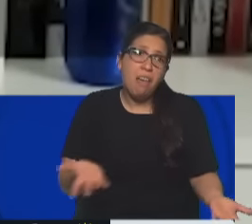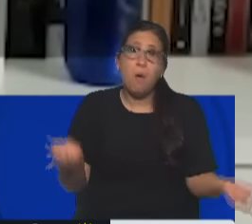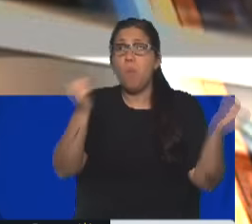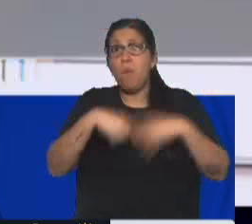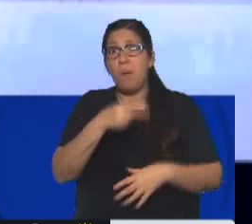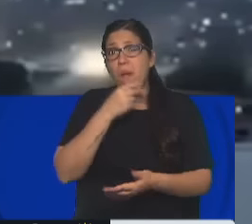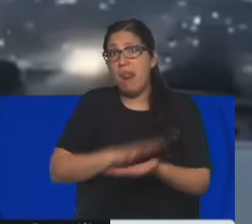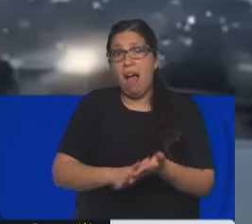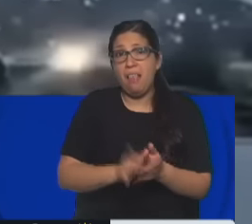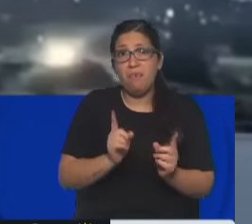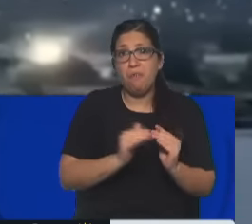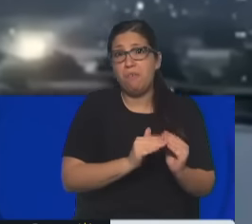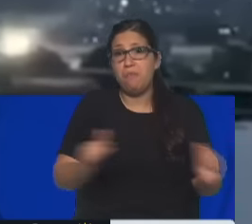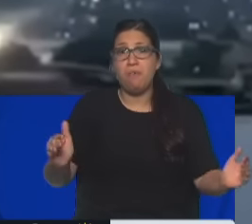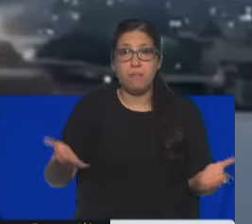de longo prazo nenhum.